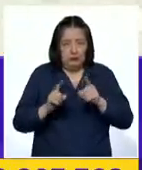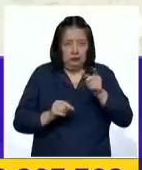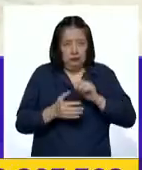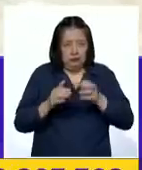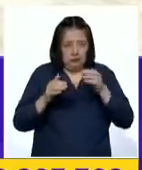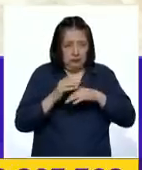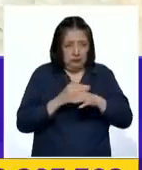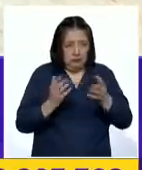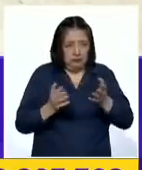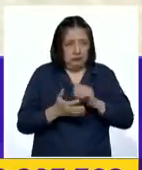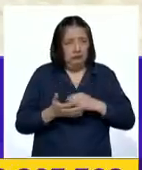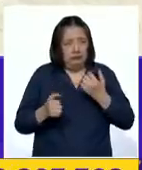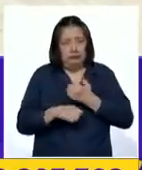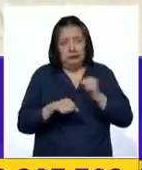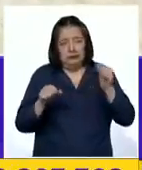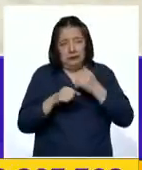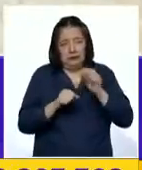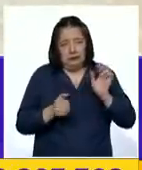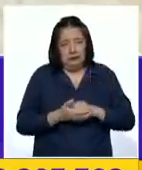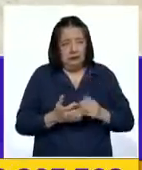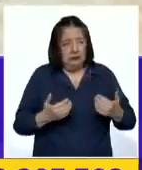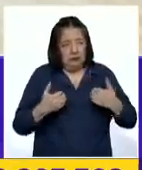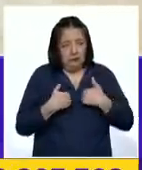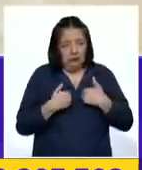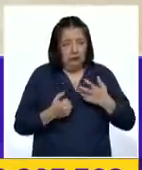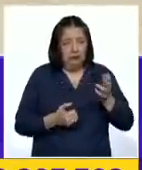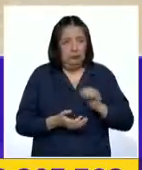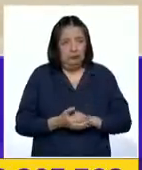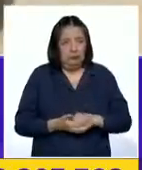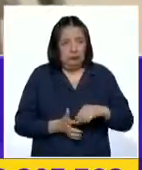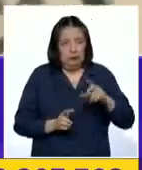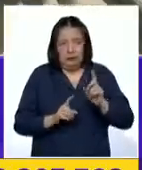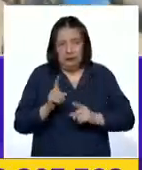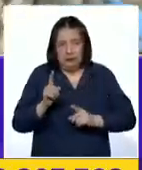ingresan acá, ¿por qué? Para rescatar a las mascotas y